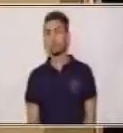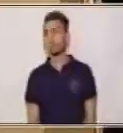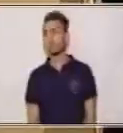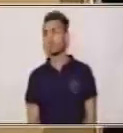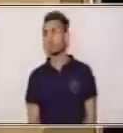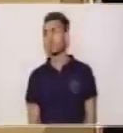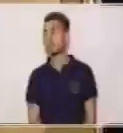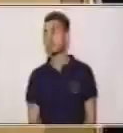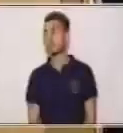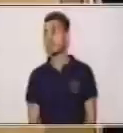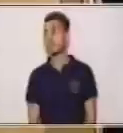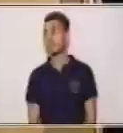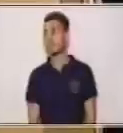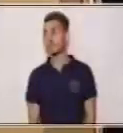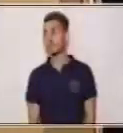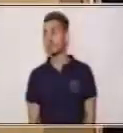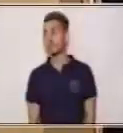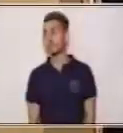De esta manera.